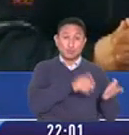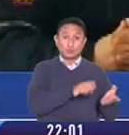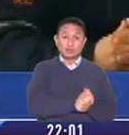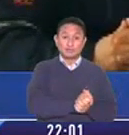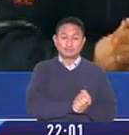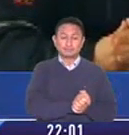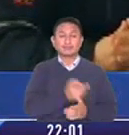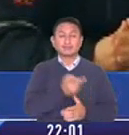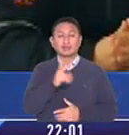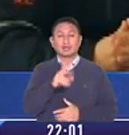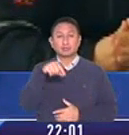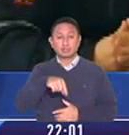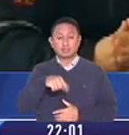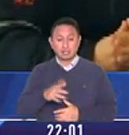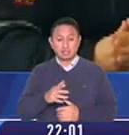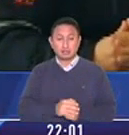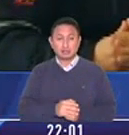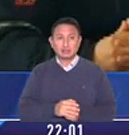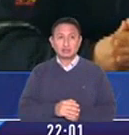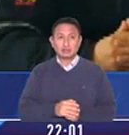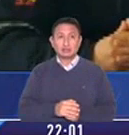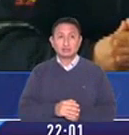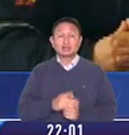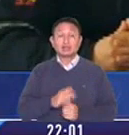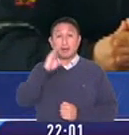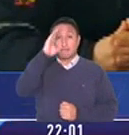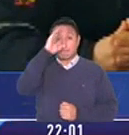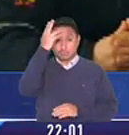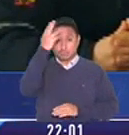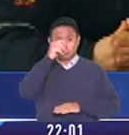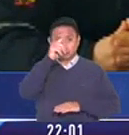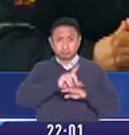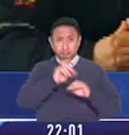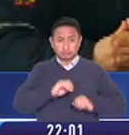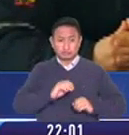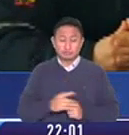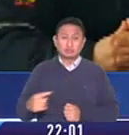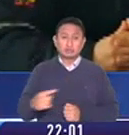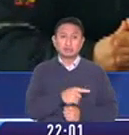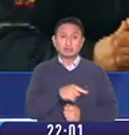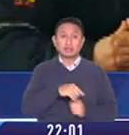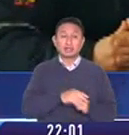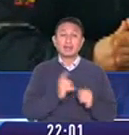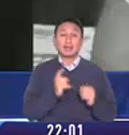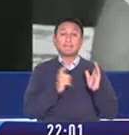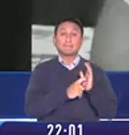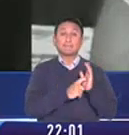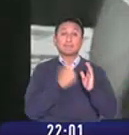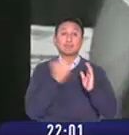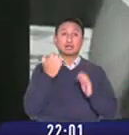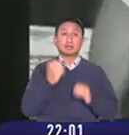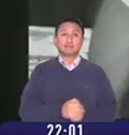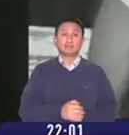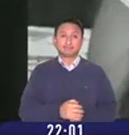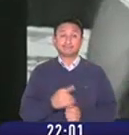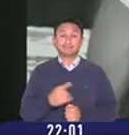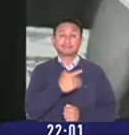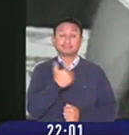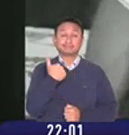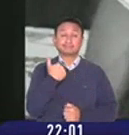también inclusive se había trabajado con la Policía Nacional en la activación del botón de pánico. La occisa deja un